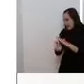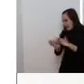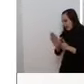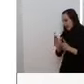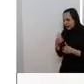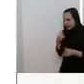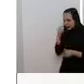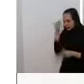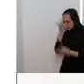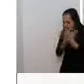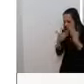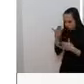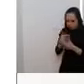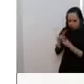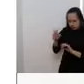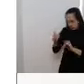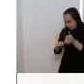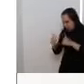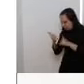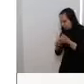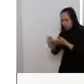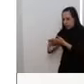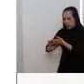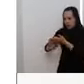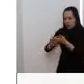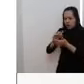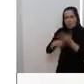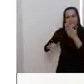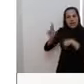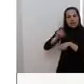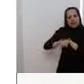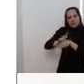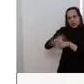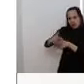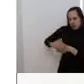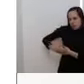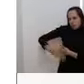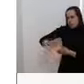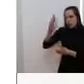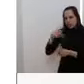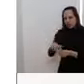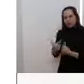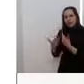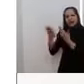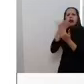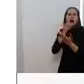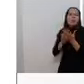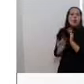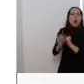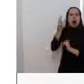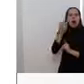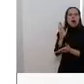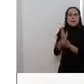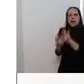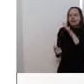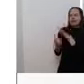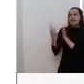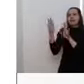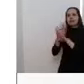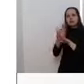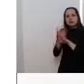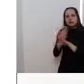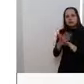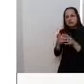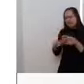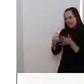garantizar obviamente alargar su vida útil y garantizar de que si tiene alguna algún problema más adelante pues no sea